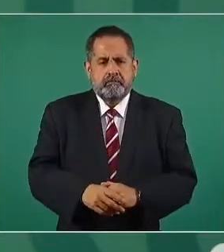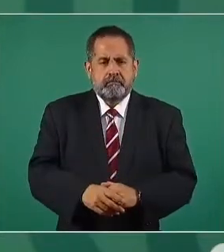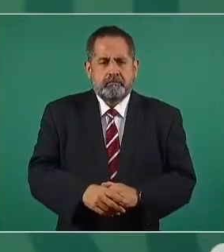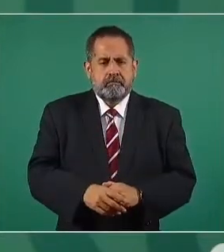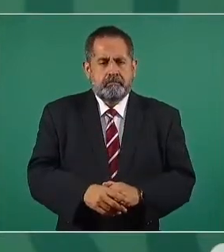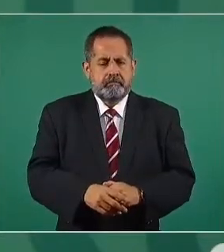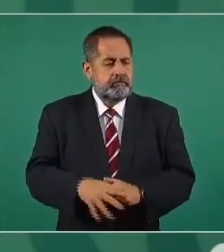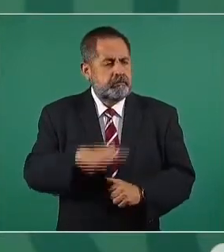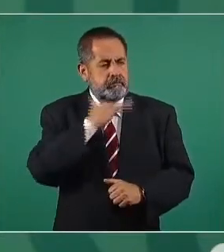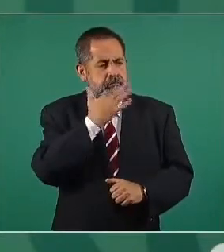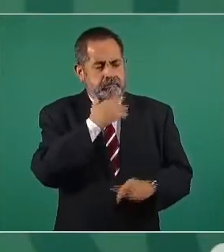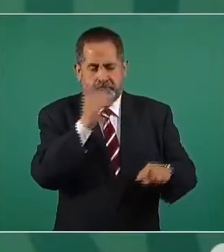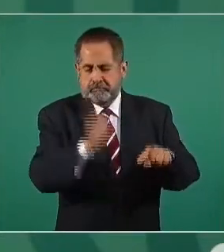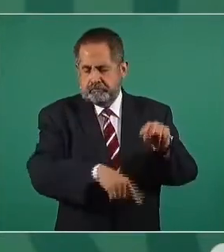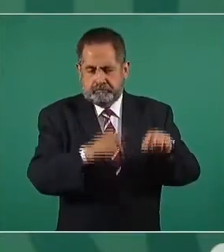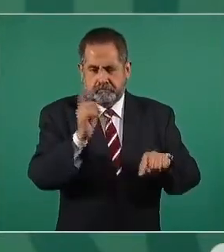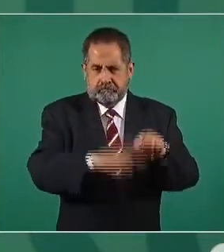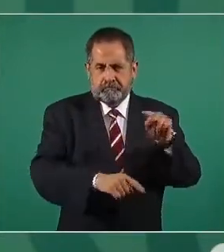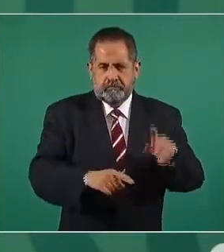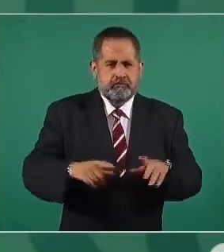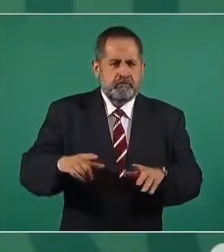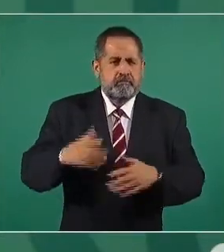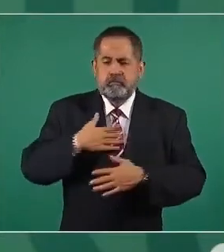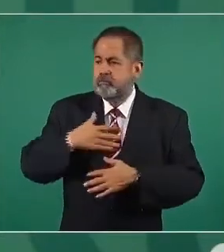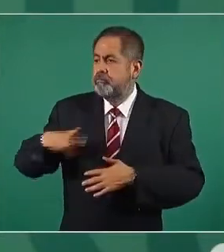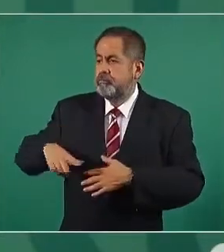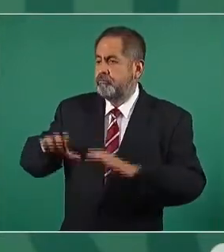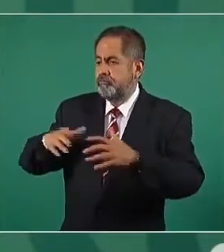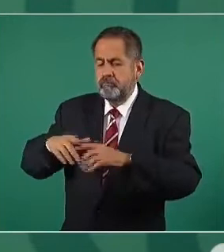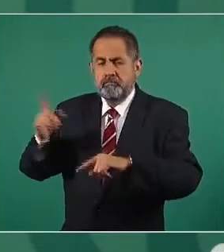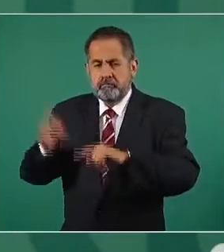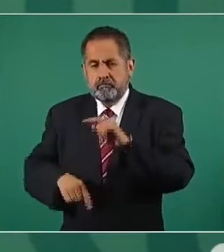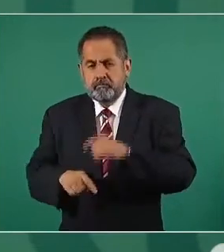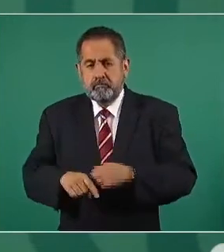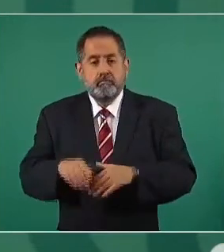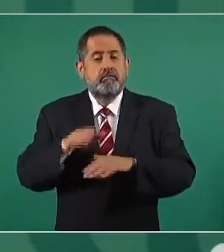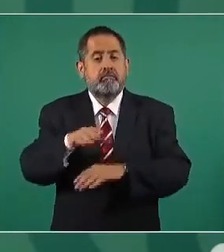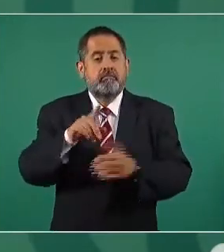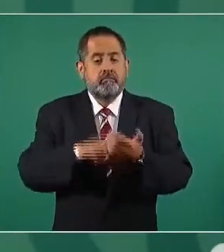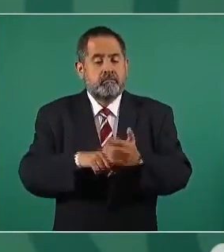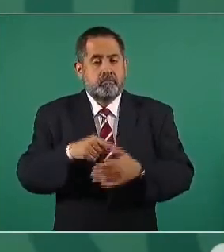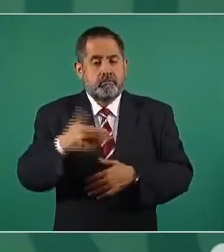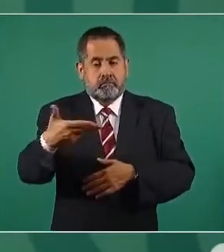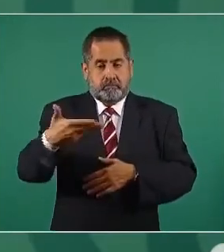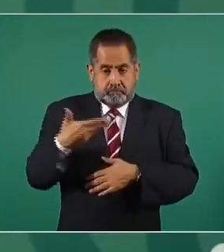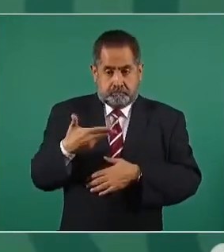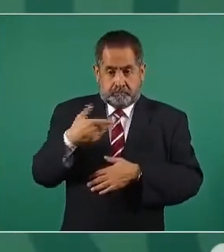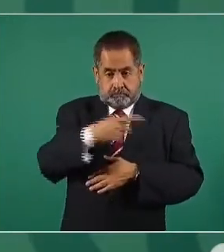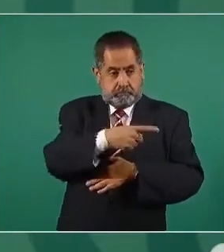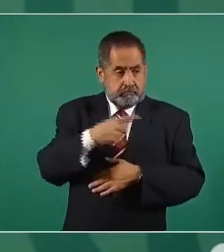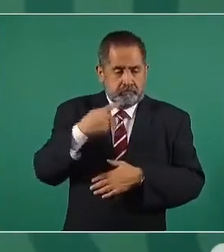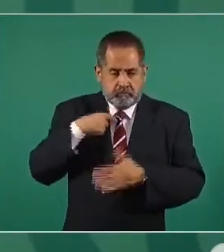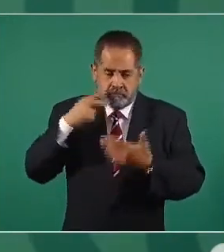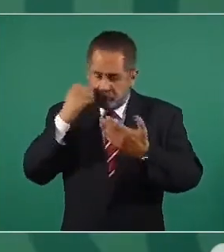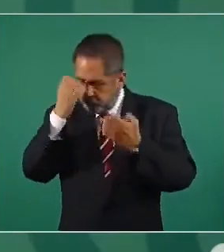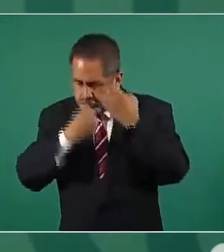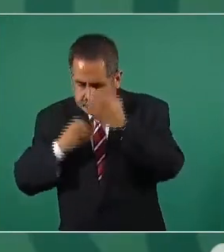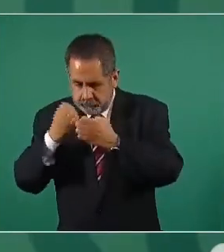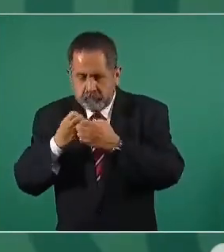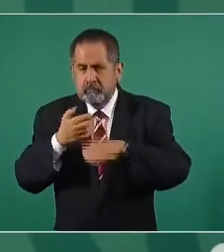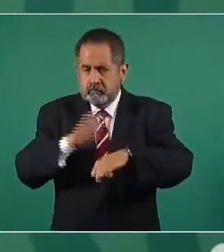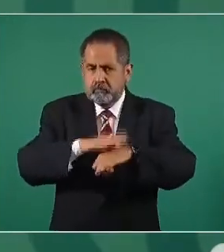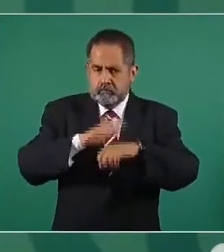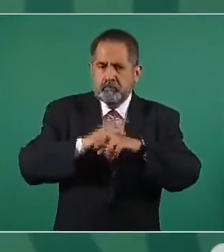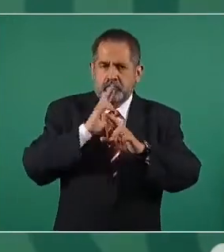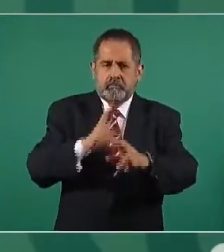limpiando de corrupción el gobierno en lo que nos corresponde a nosotros. Y en cuanto a la petición, la voy a ver y se le va a